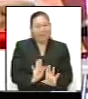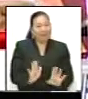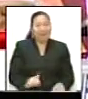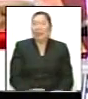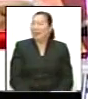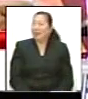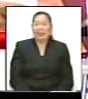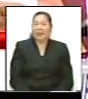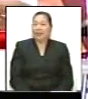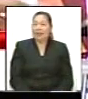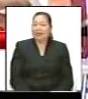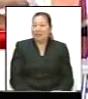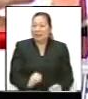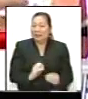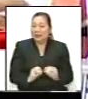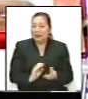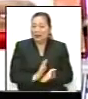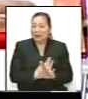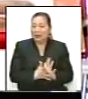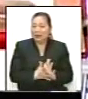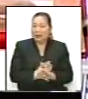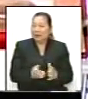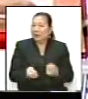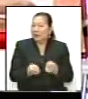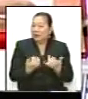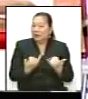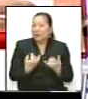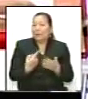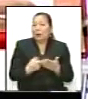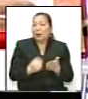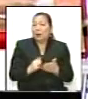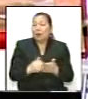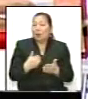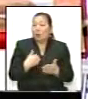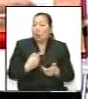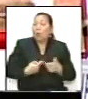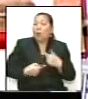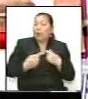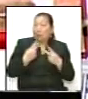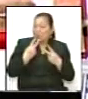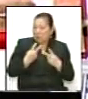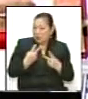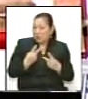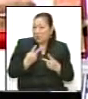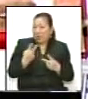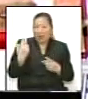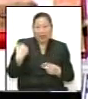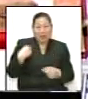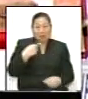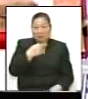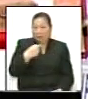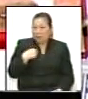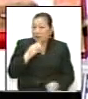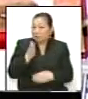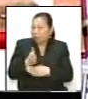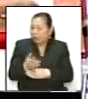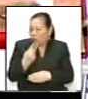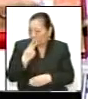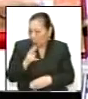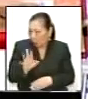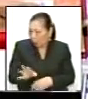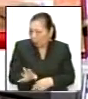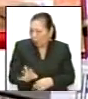se hizo un solo movimiento de esto, porque yo lo he vuelto a visitar en mi semana de representación y se